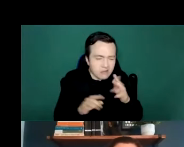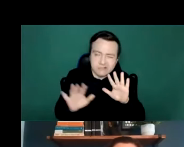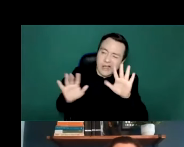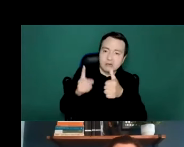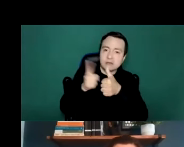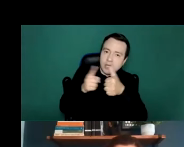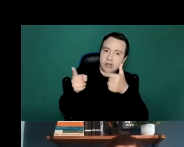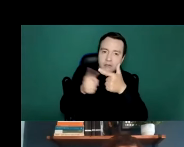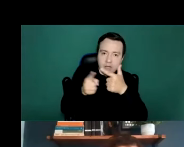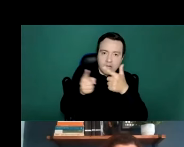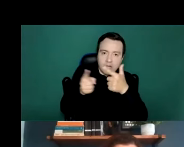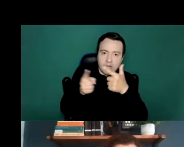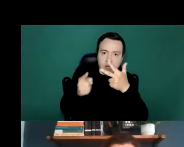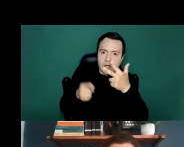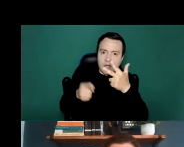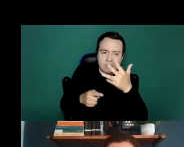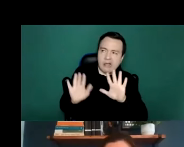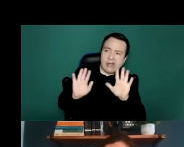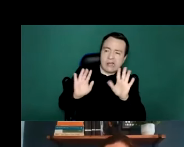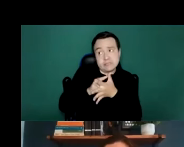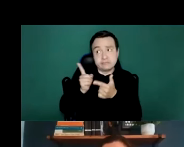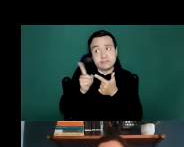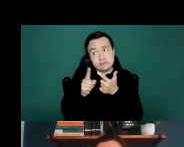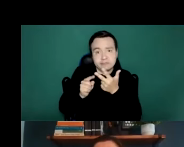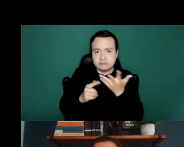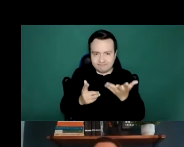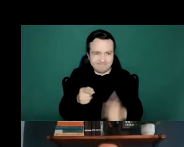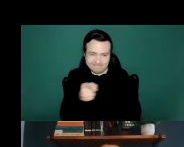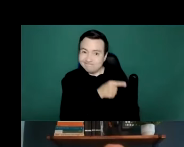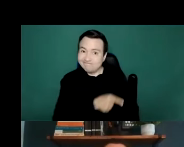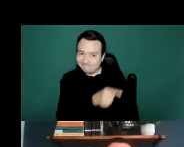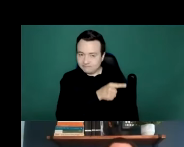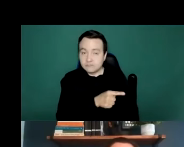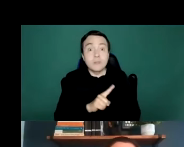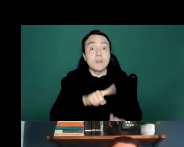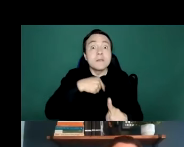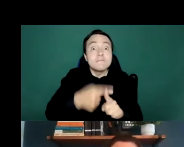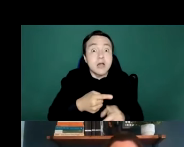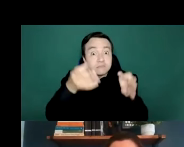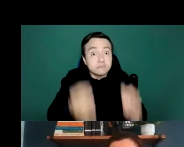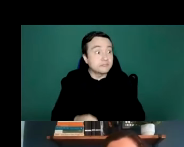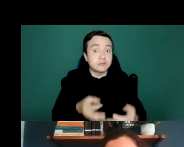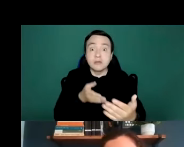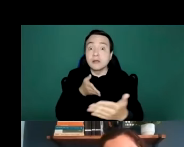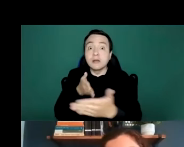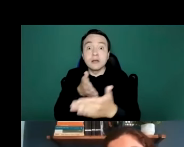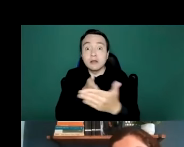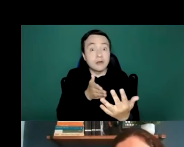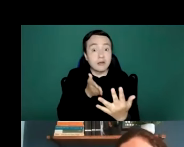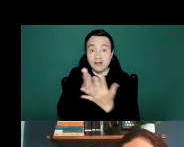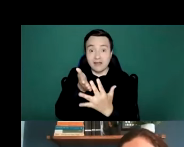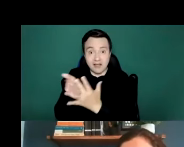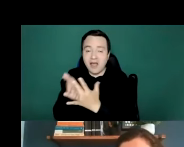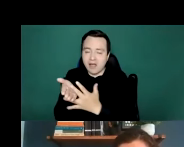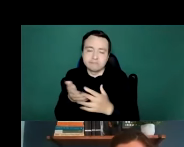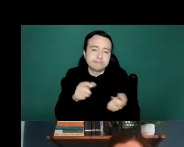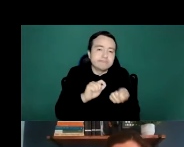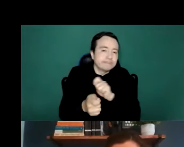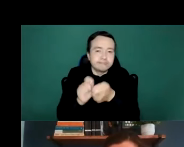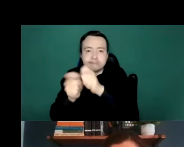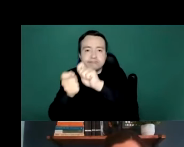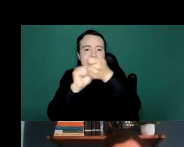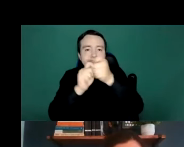que esa experiencia de las barreras de acceso cambia de acuerdo al contexto particular de cada país. Y eso se ejemplifica